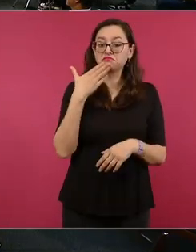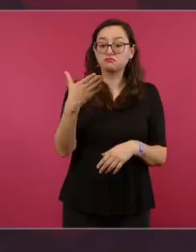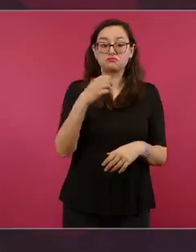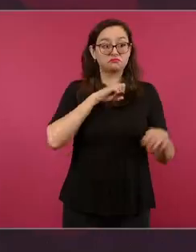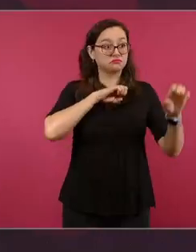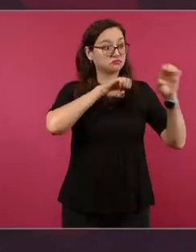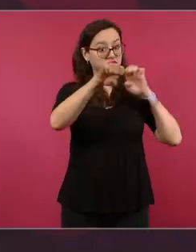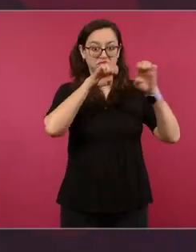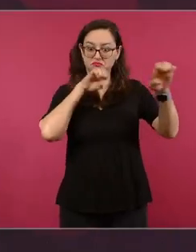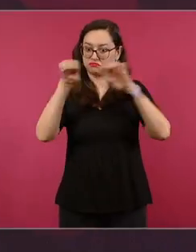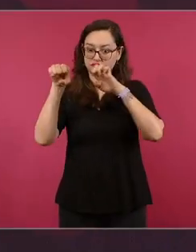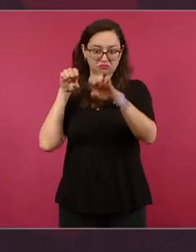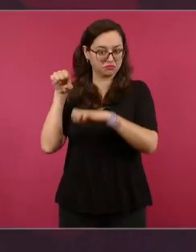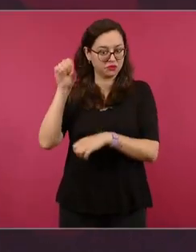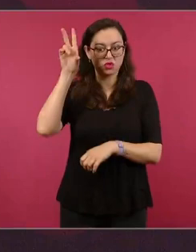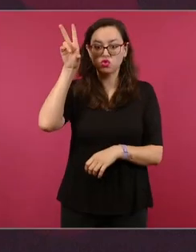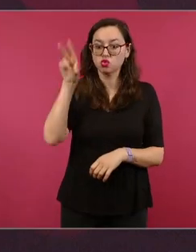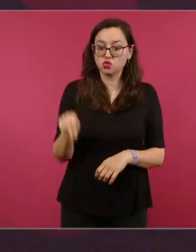Nosotros no vamos